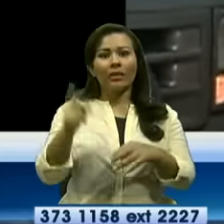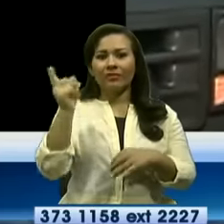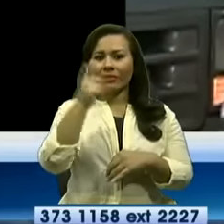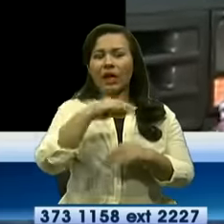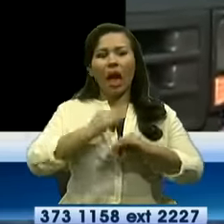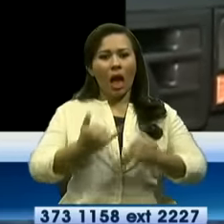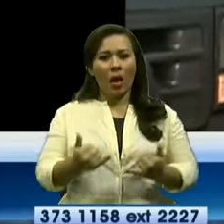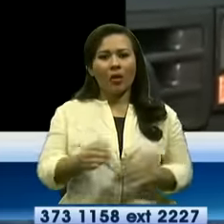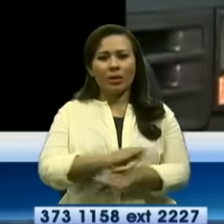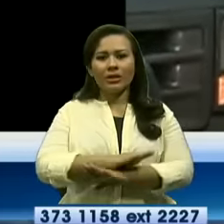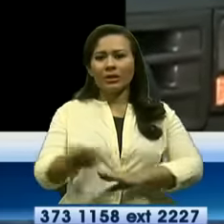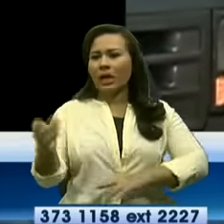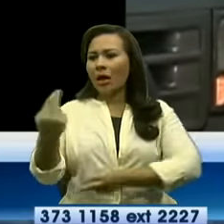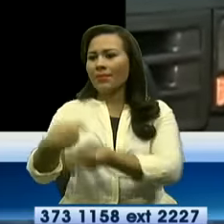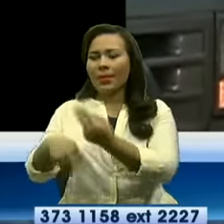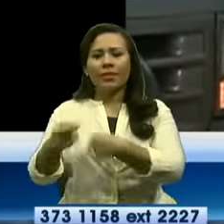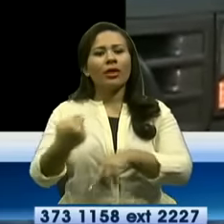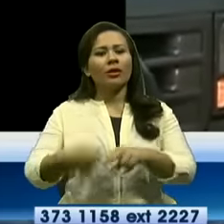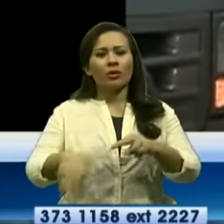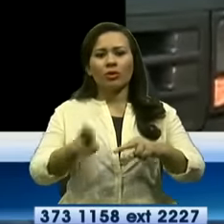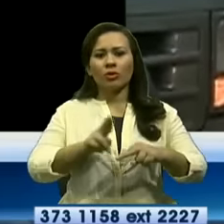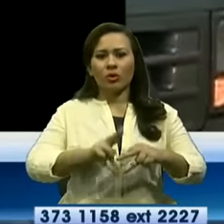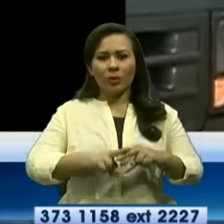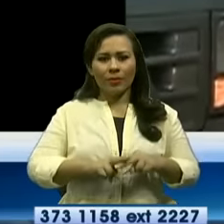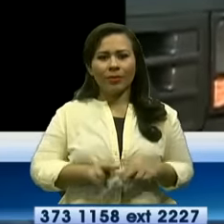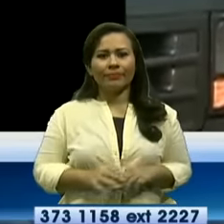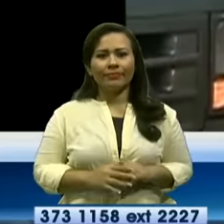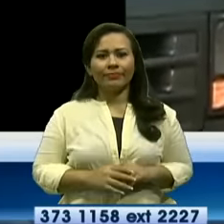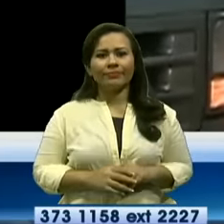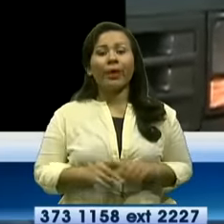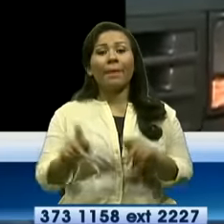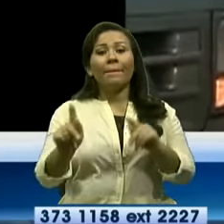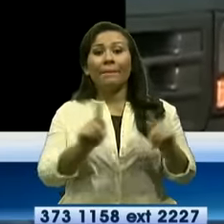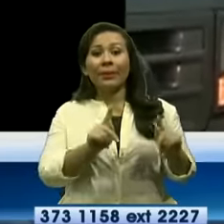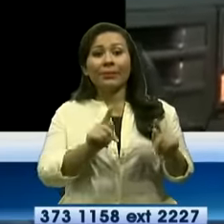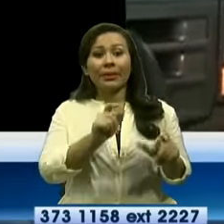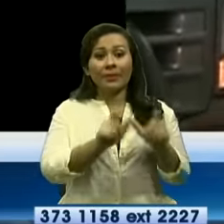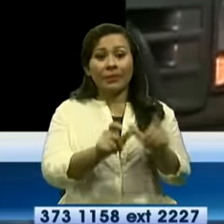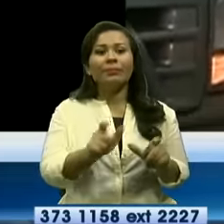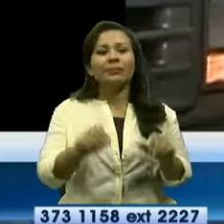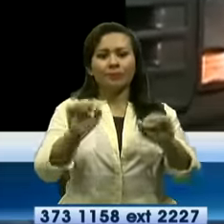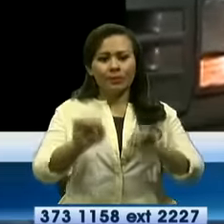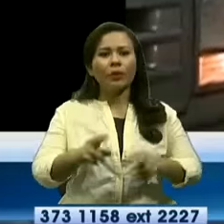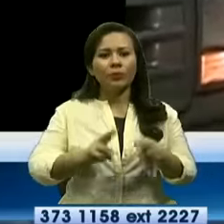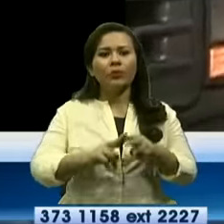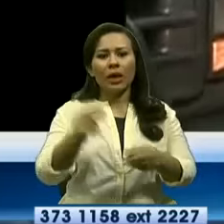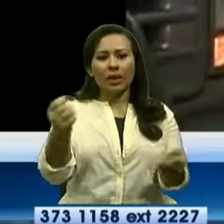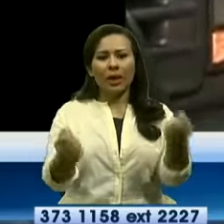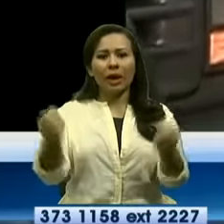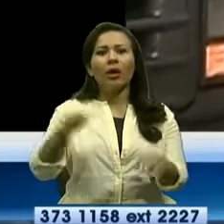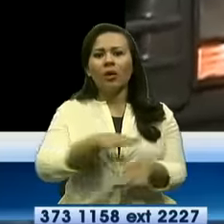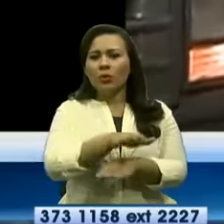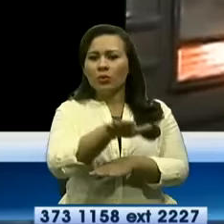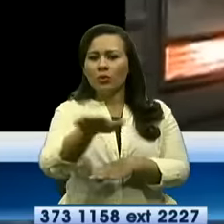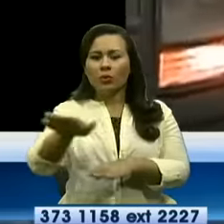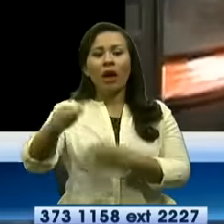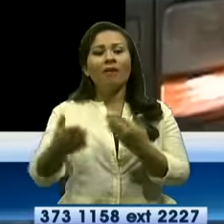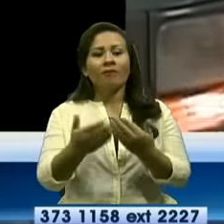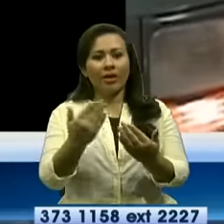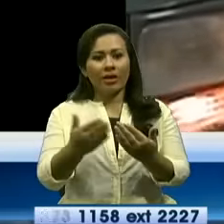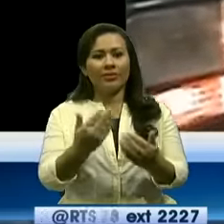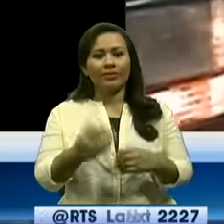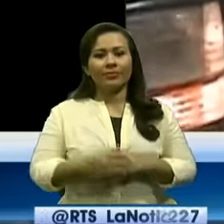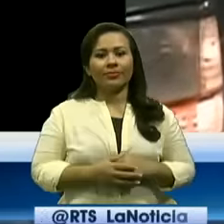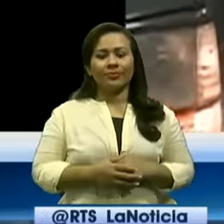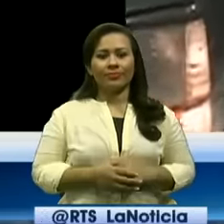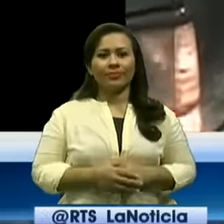ya se empieza a normalizar la venta de combustible, lo que permite que la ciudadanía pueda movilizarse con facilidad. Vamos a